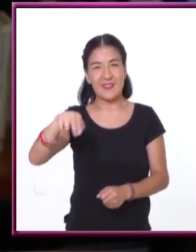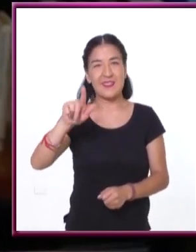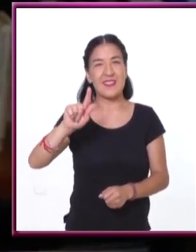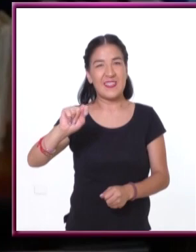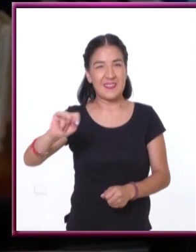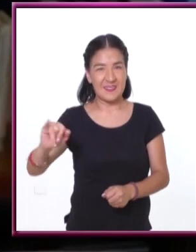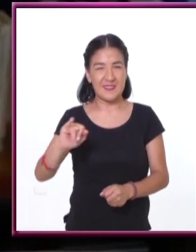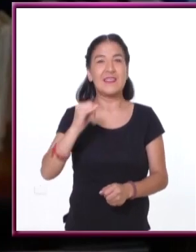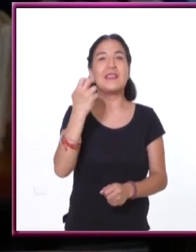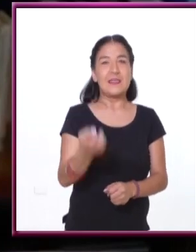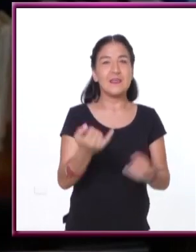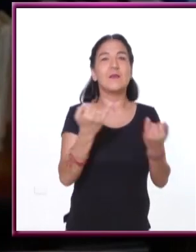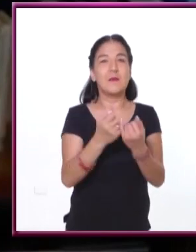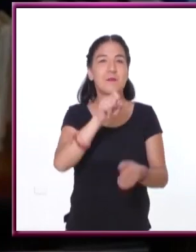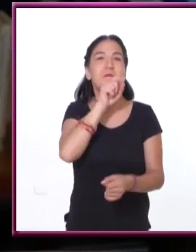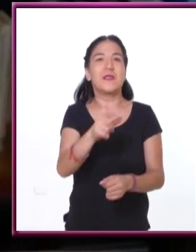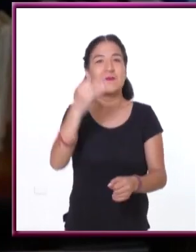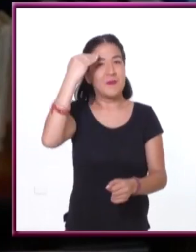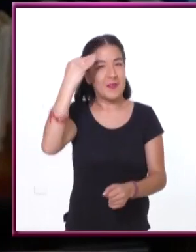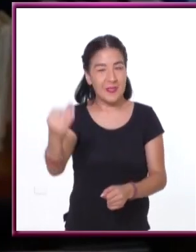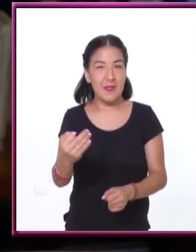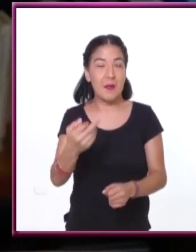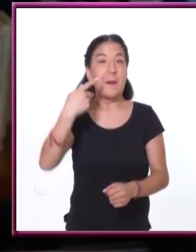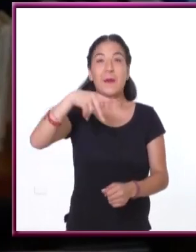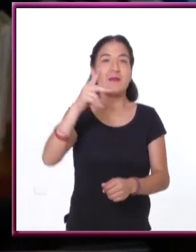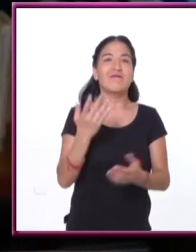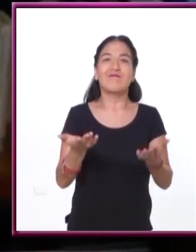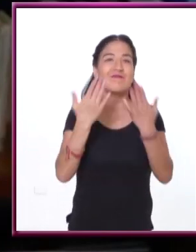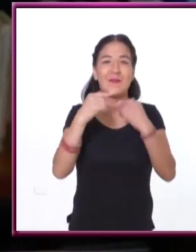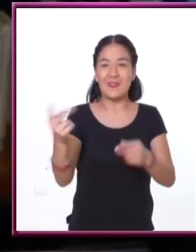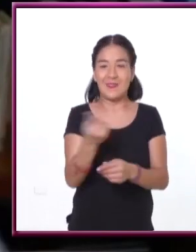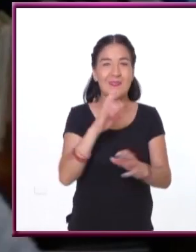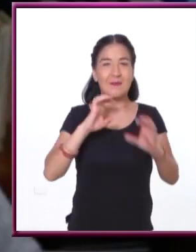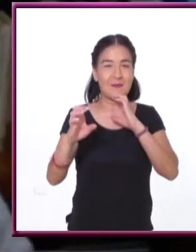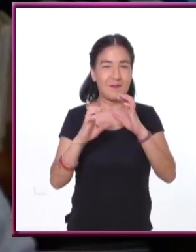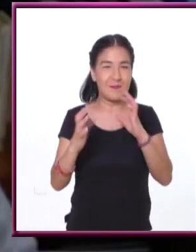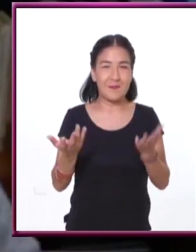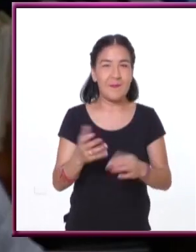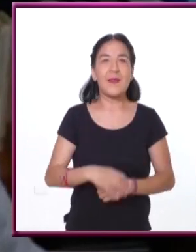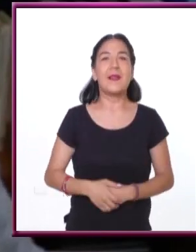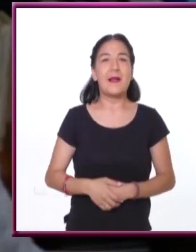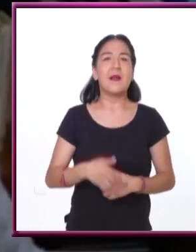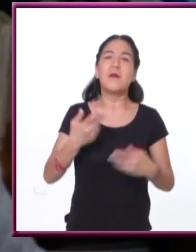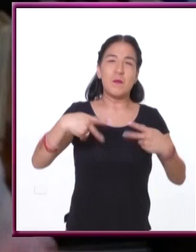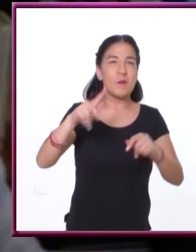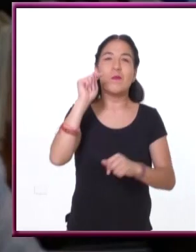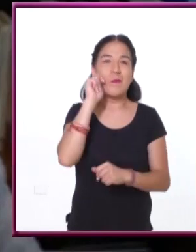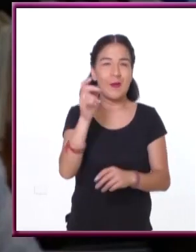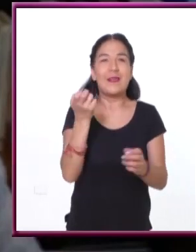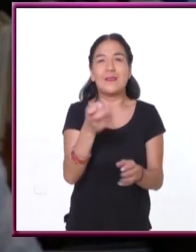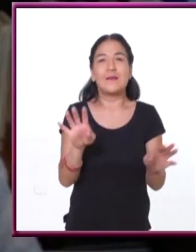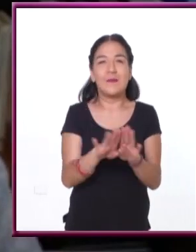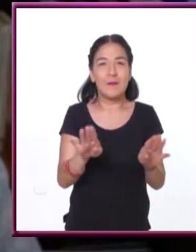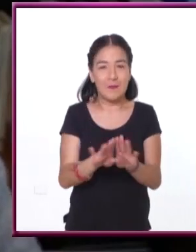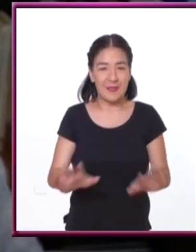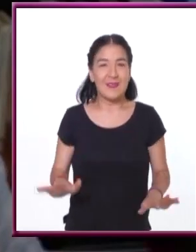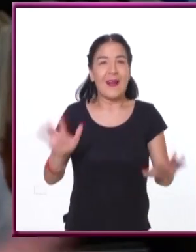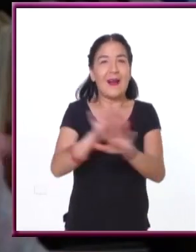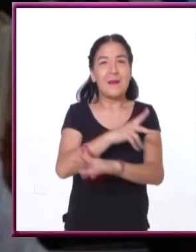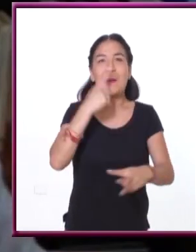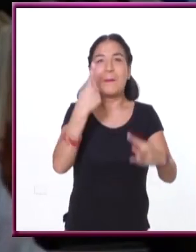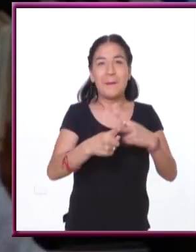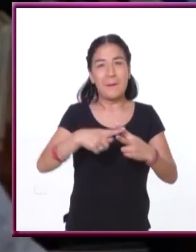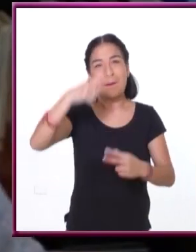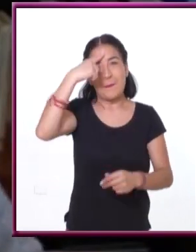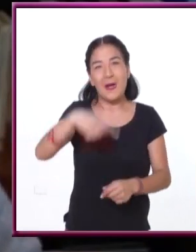Leibniz al mismo tiempo, pero no se comunicaron entre ellos. Pero bueno, tuvo la necesidad de desarrollar una herramienta